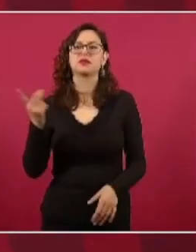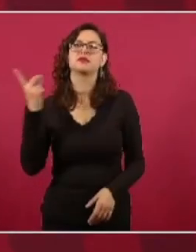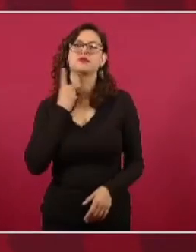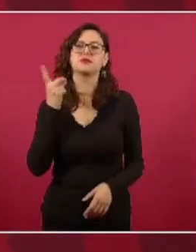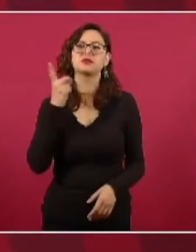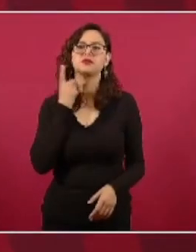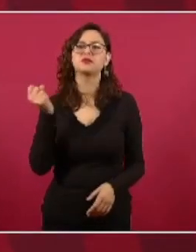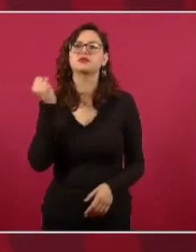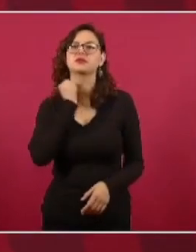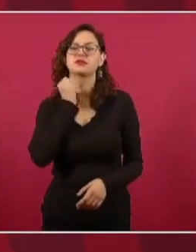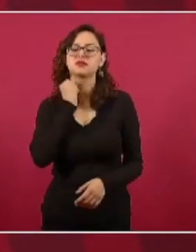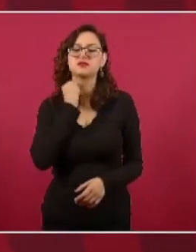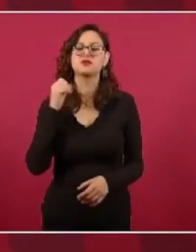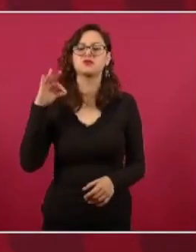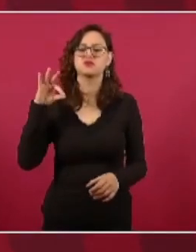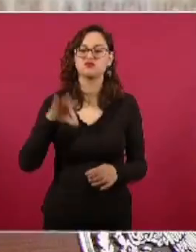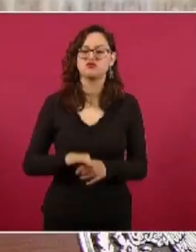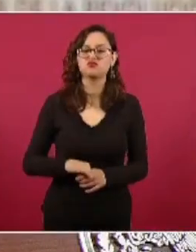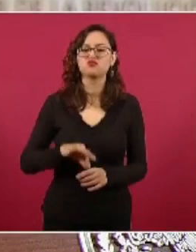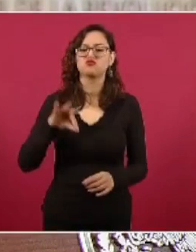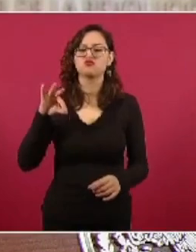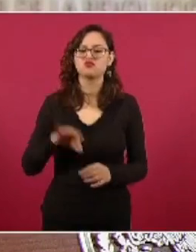elegía? Porfirio